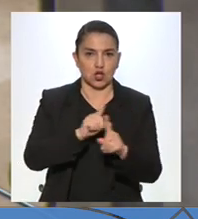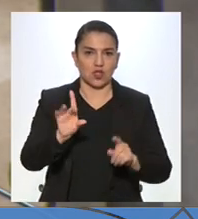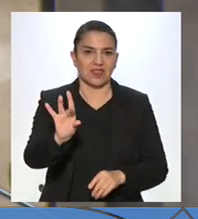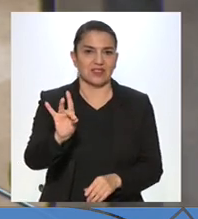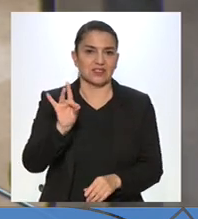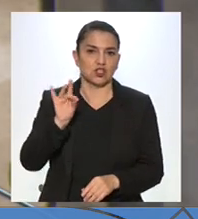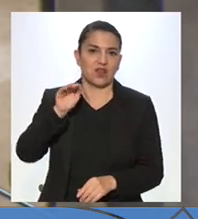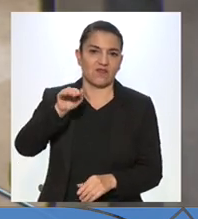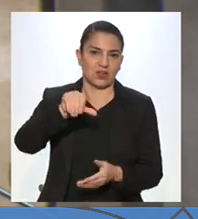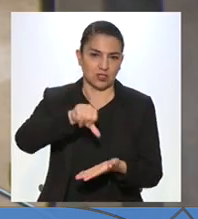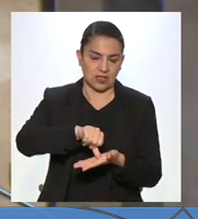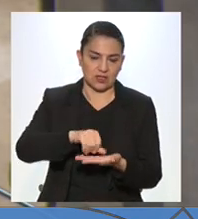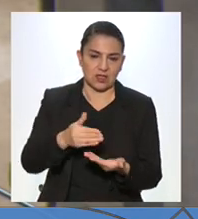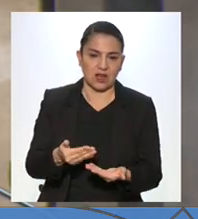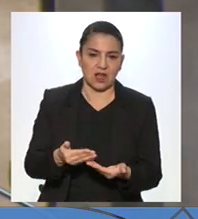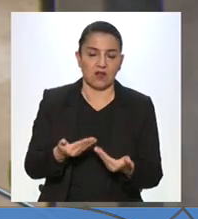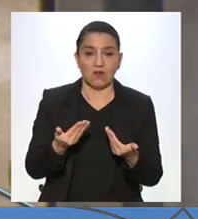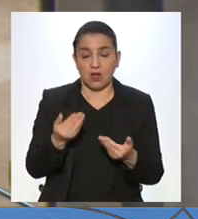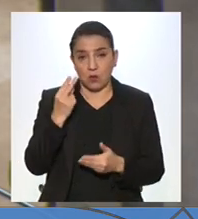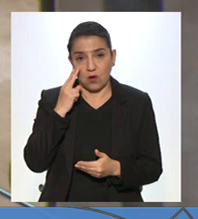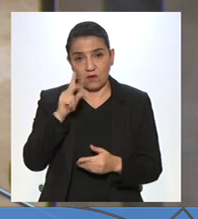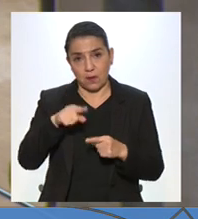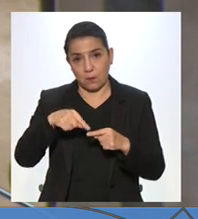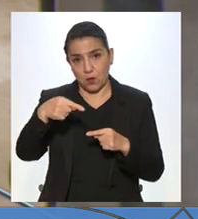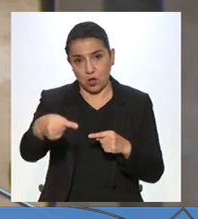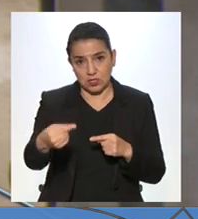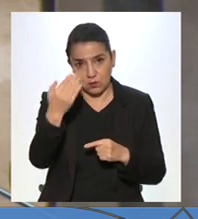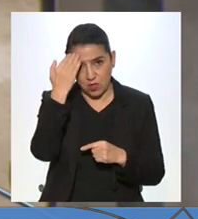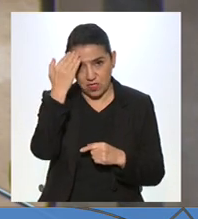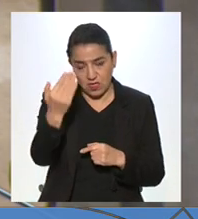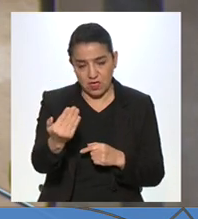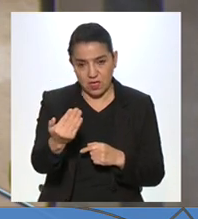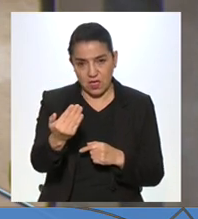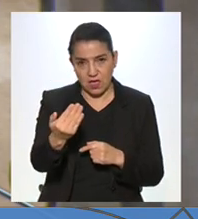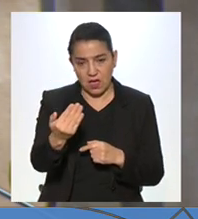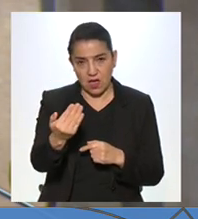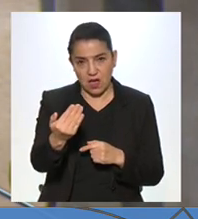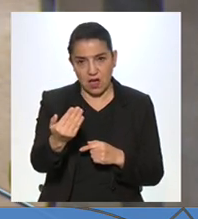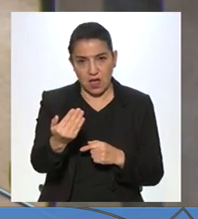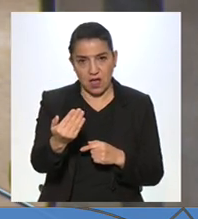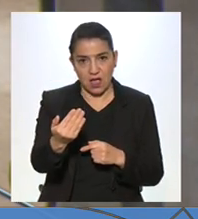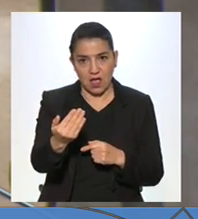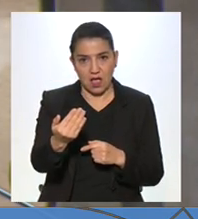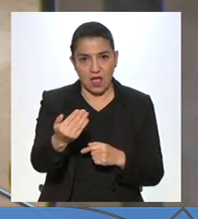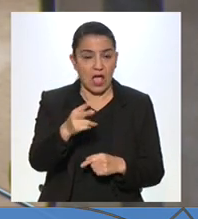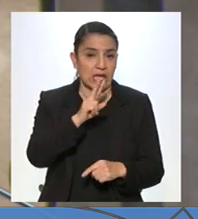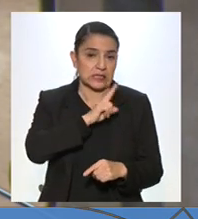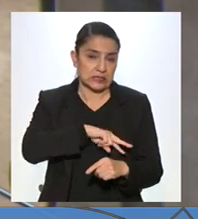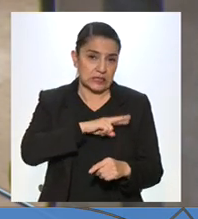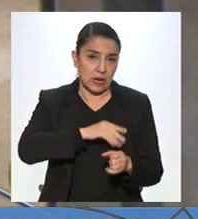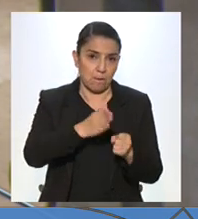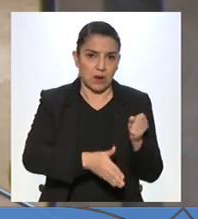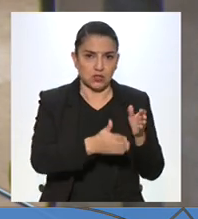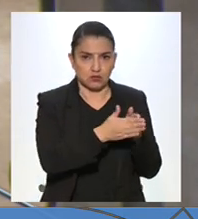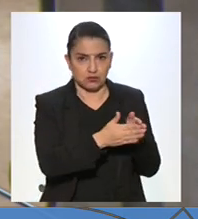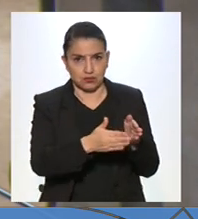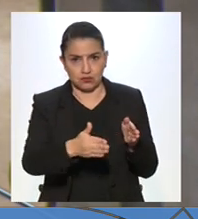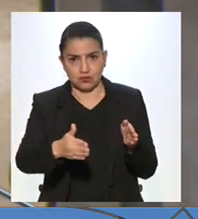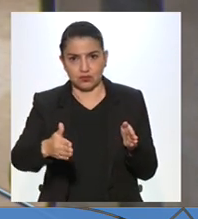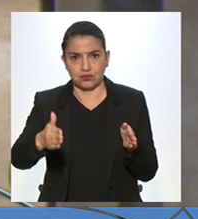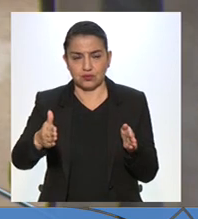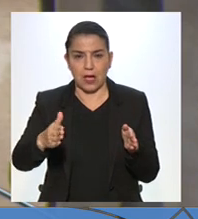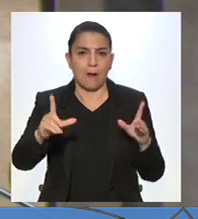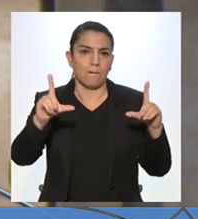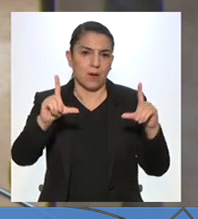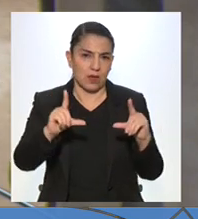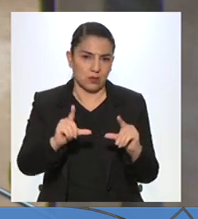Central. Y vamos a ver probablemente en los próximos días que los movimientos de las tasas de largo plazo van a ser considerablemente